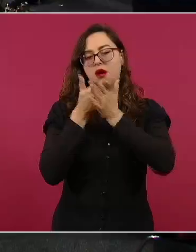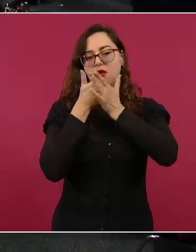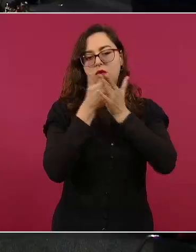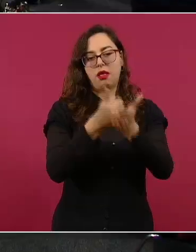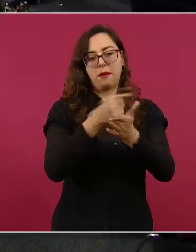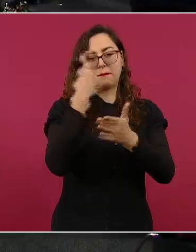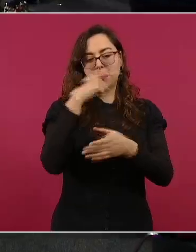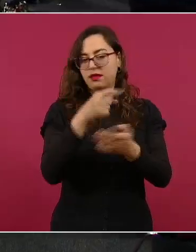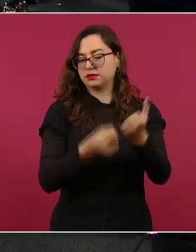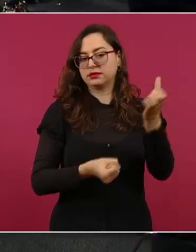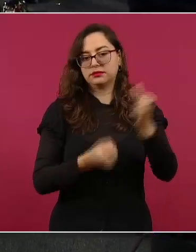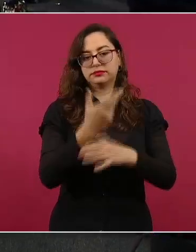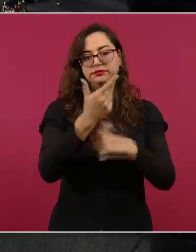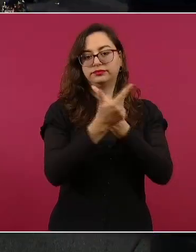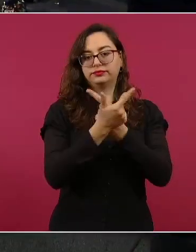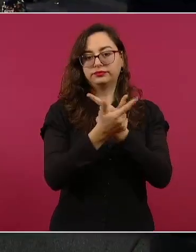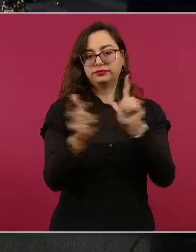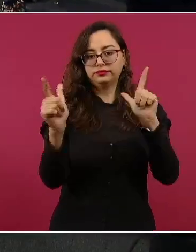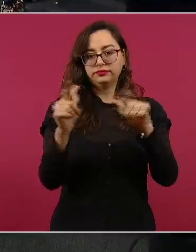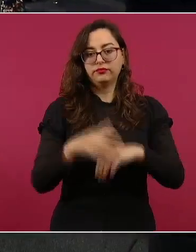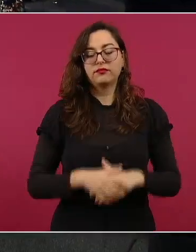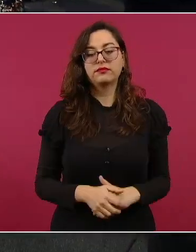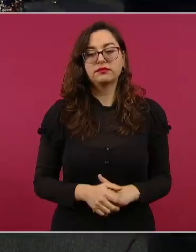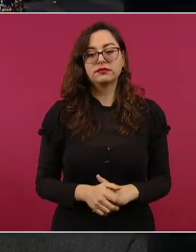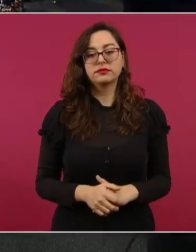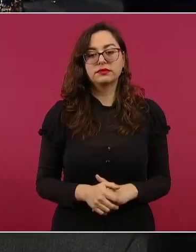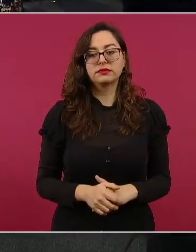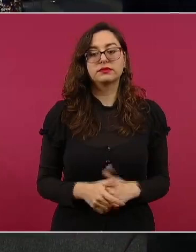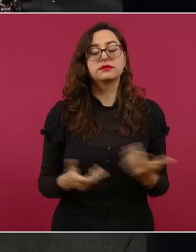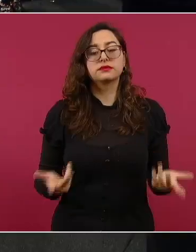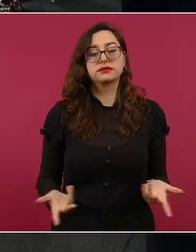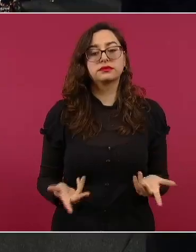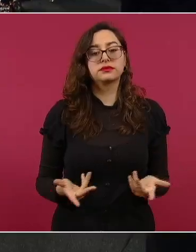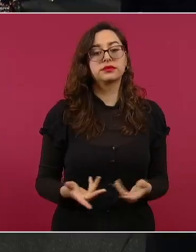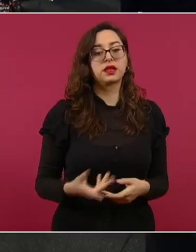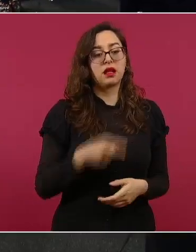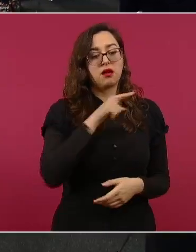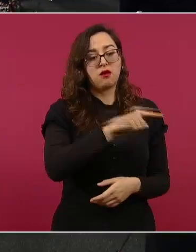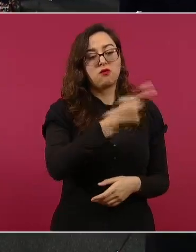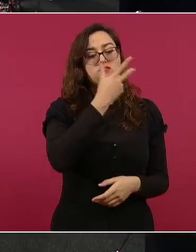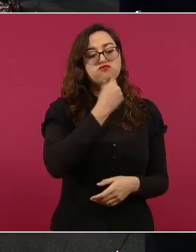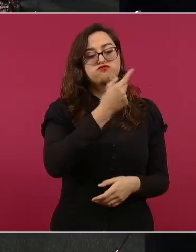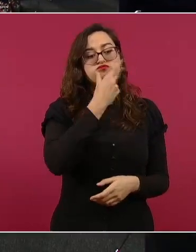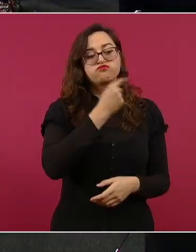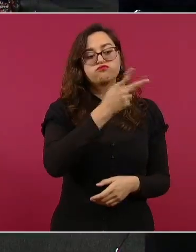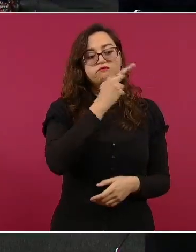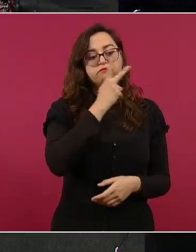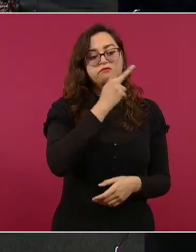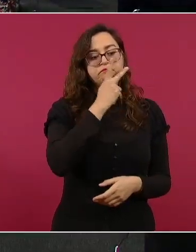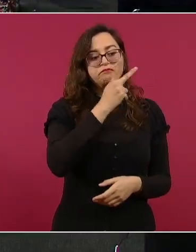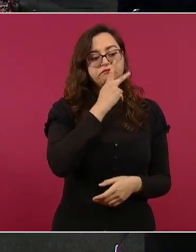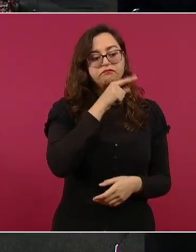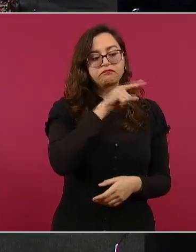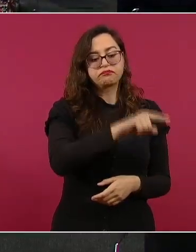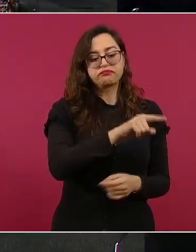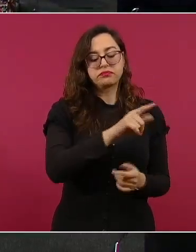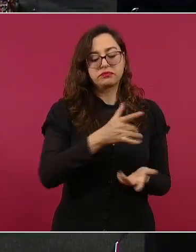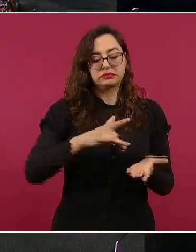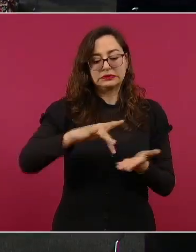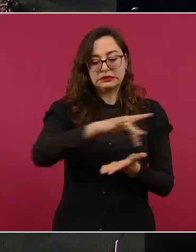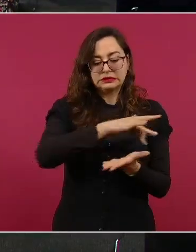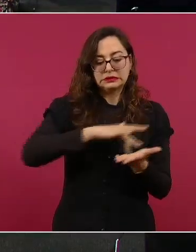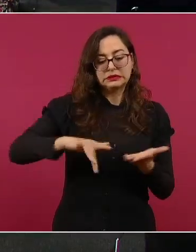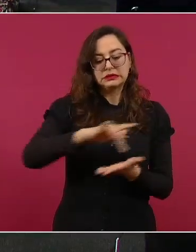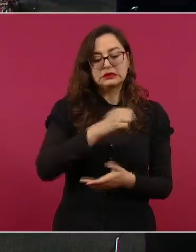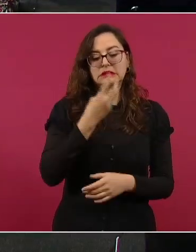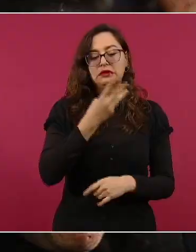encuentra presa le envía un disco con 3 canciones que compuso para usted y